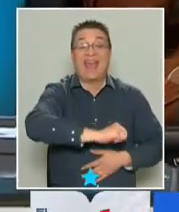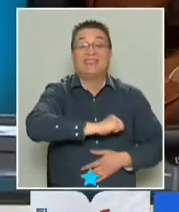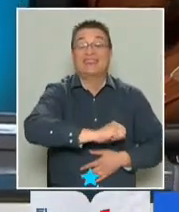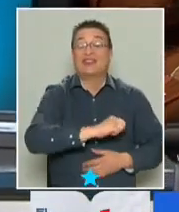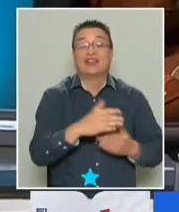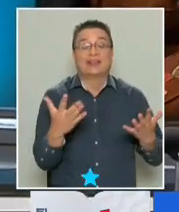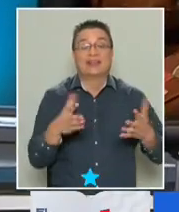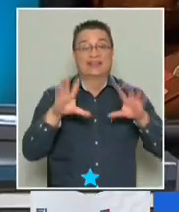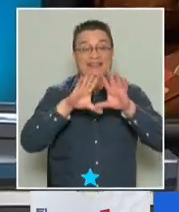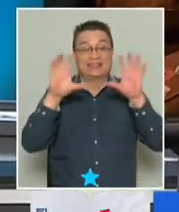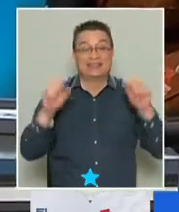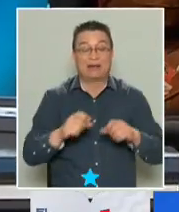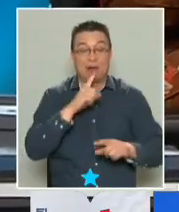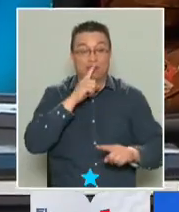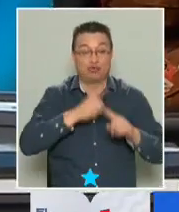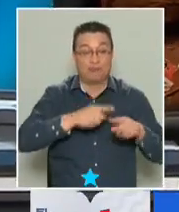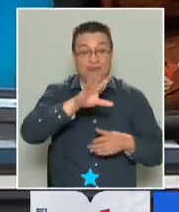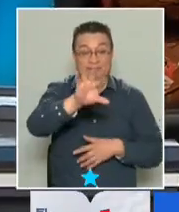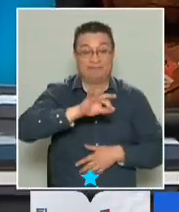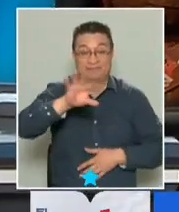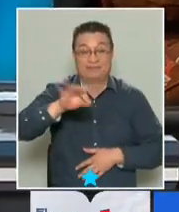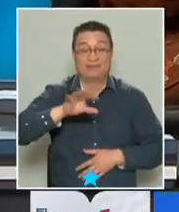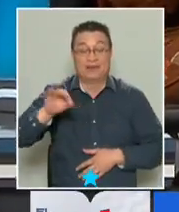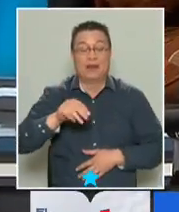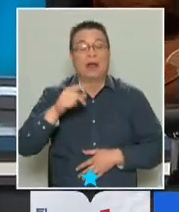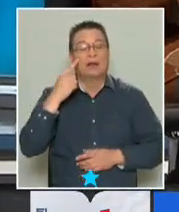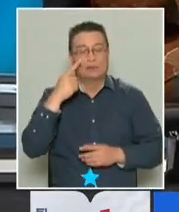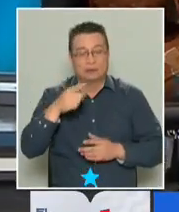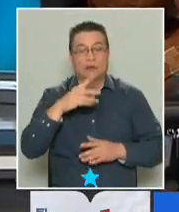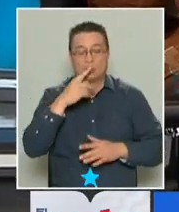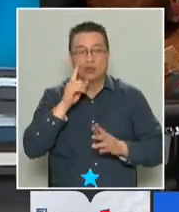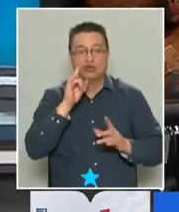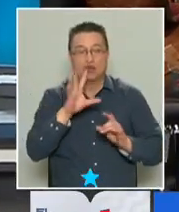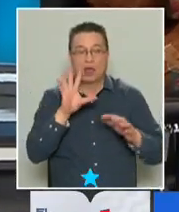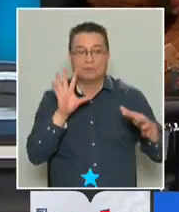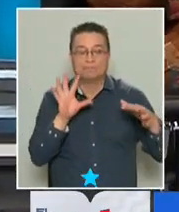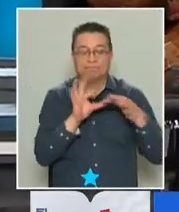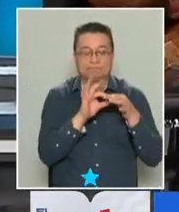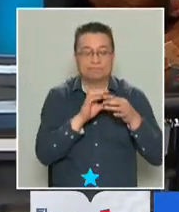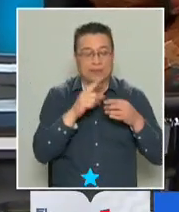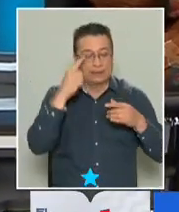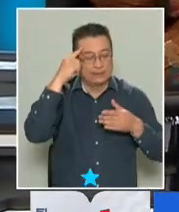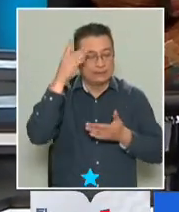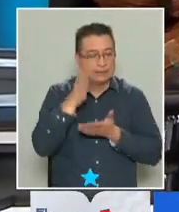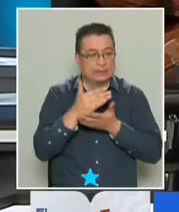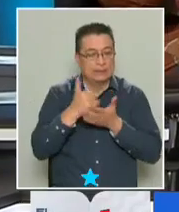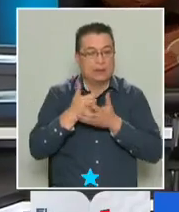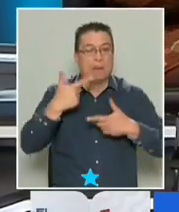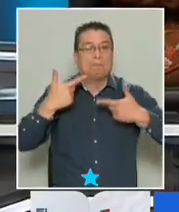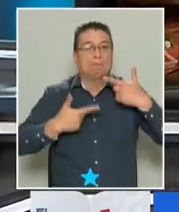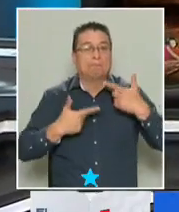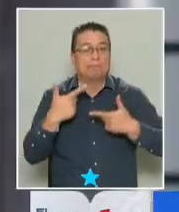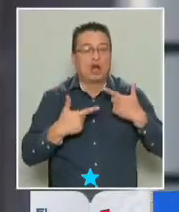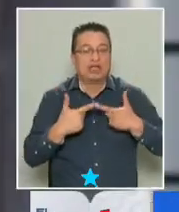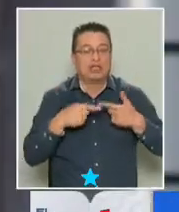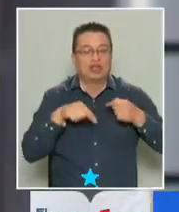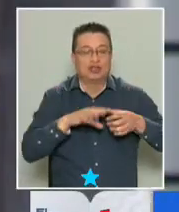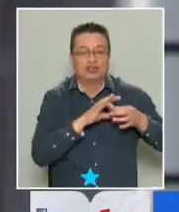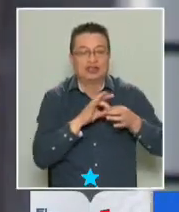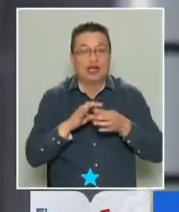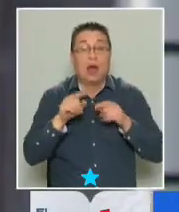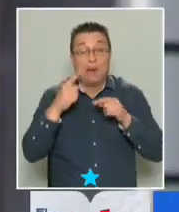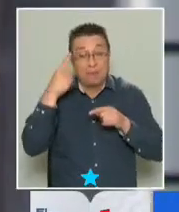el sistema de nombramiento en el fondo esté supeditado a criterios políticos o coyunturales pero este